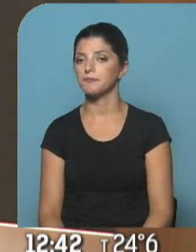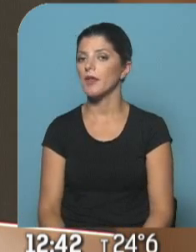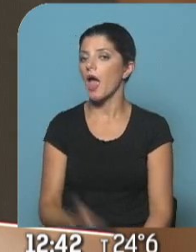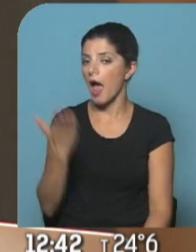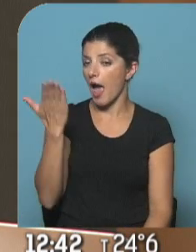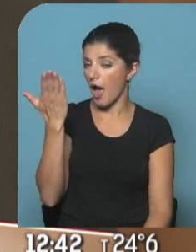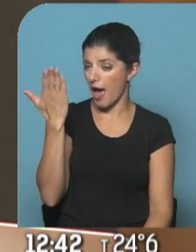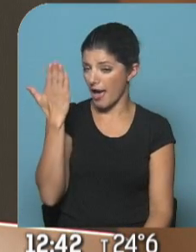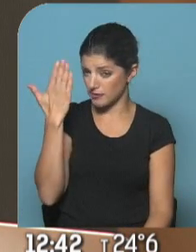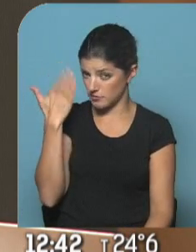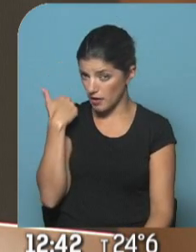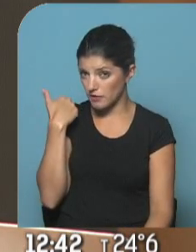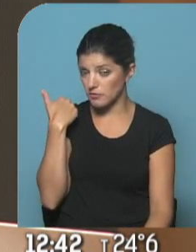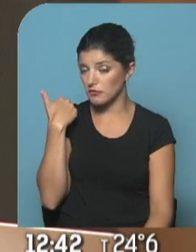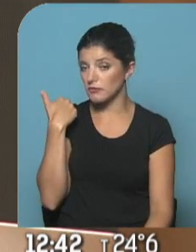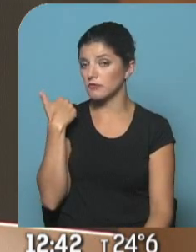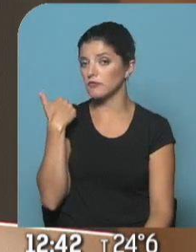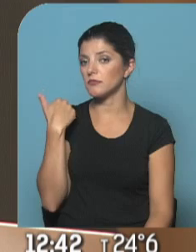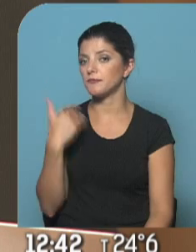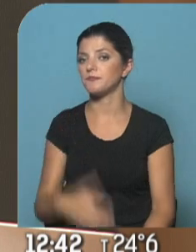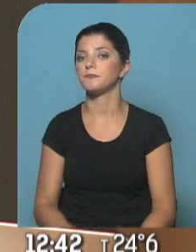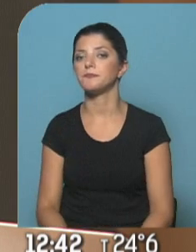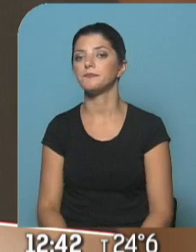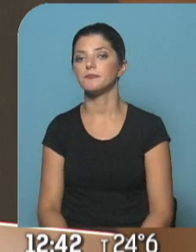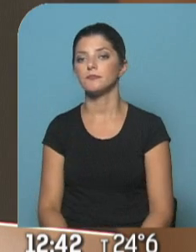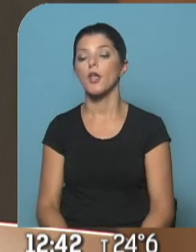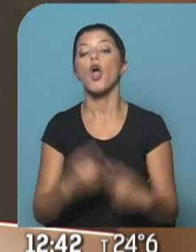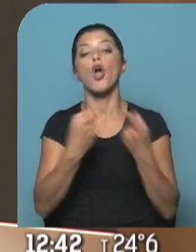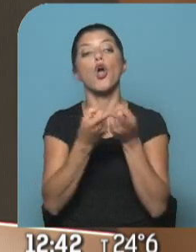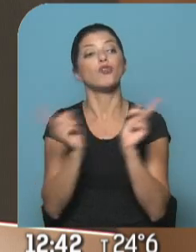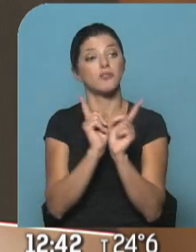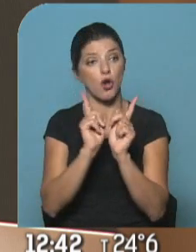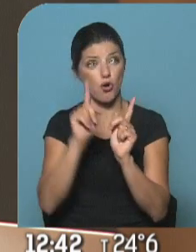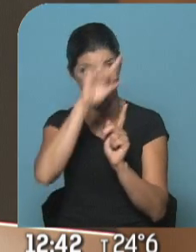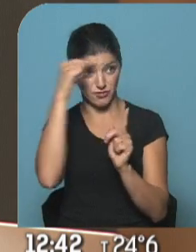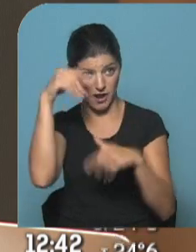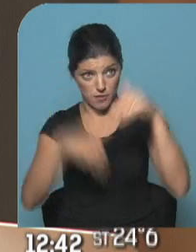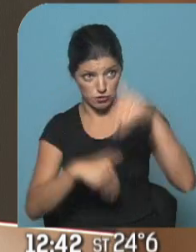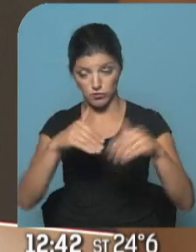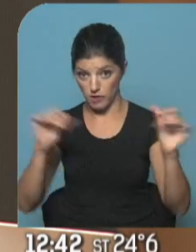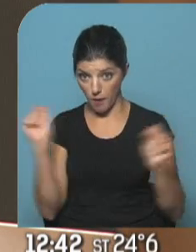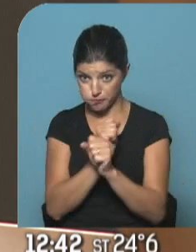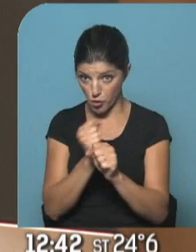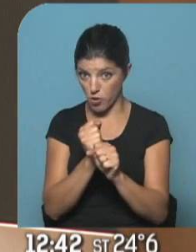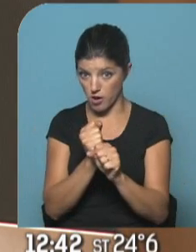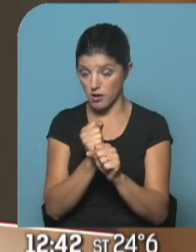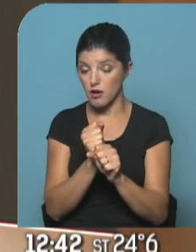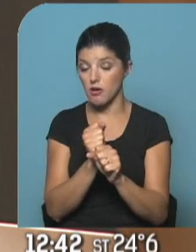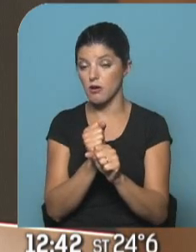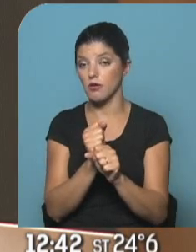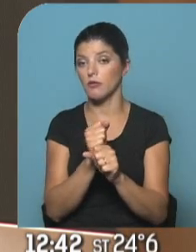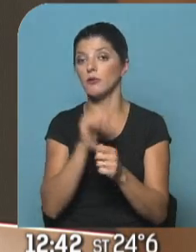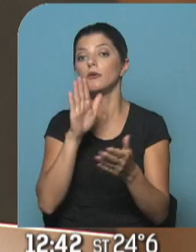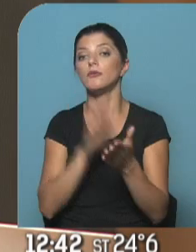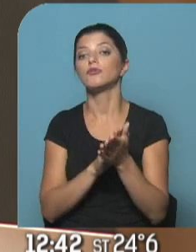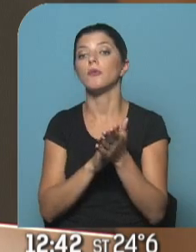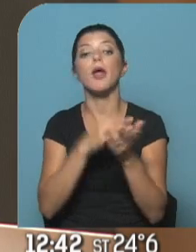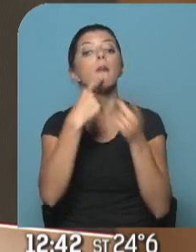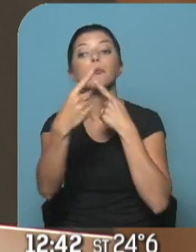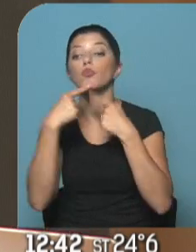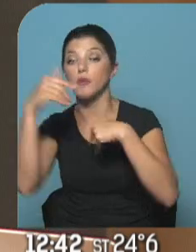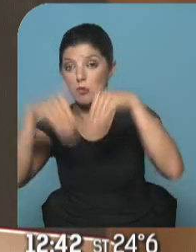terminó de cerrar con la aprobación que le dio el Consejo Nacional Electoral, ayer viernes, a la convocatoria a la consulta popular.